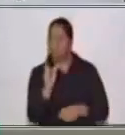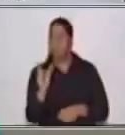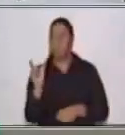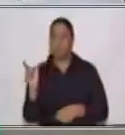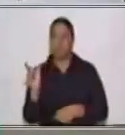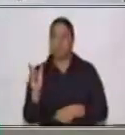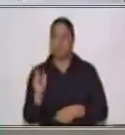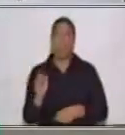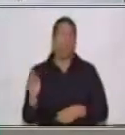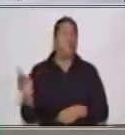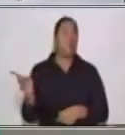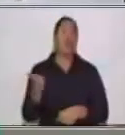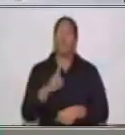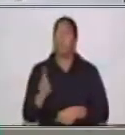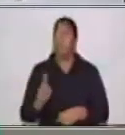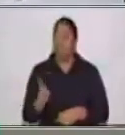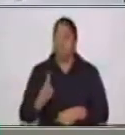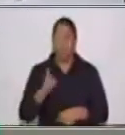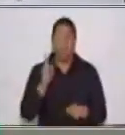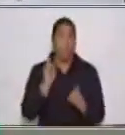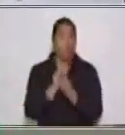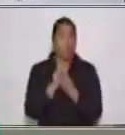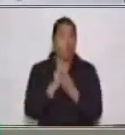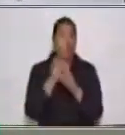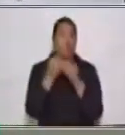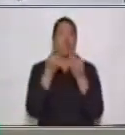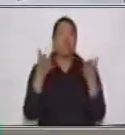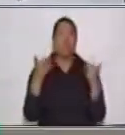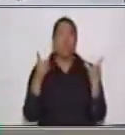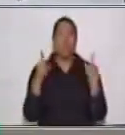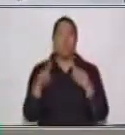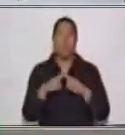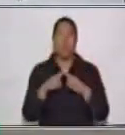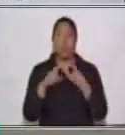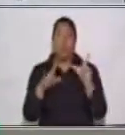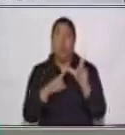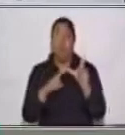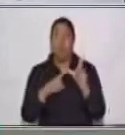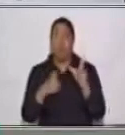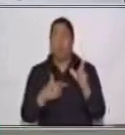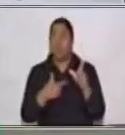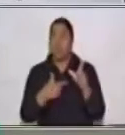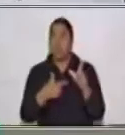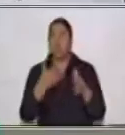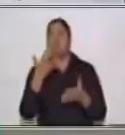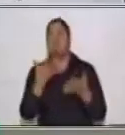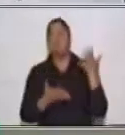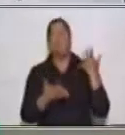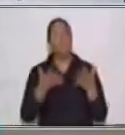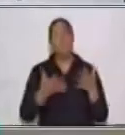no encontramos ese valor, entonces tal vez esa ecuación no tiene solución.